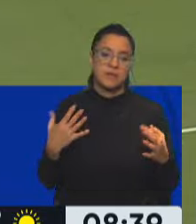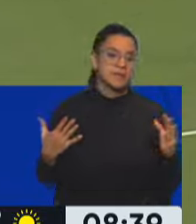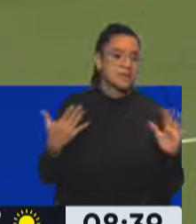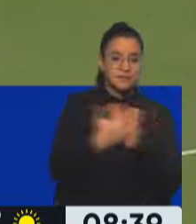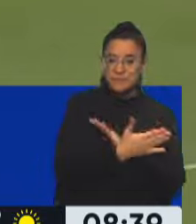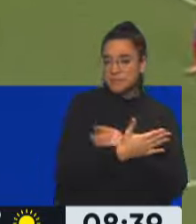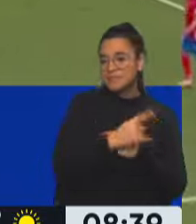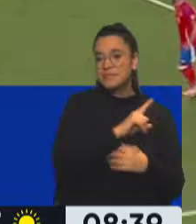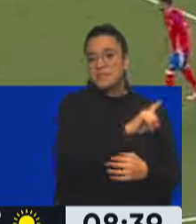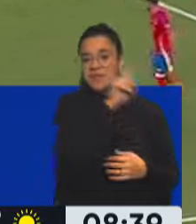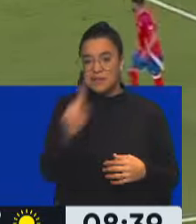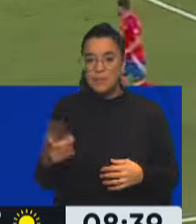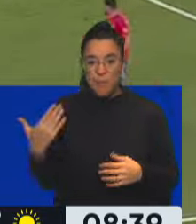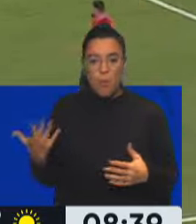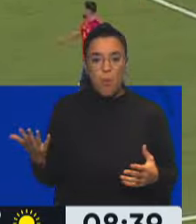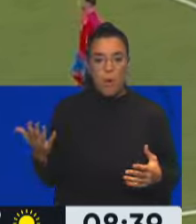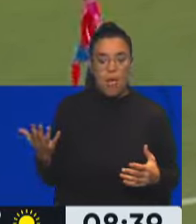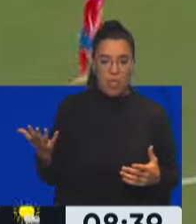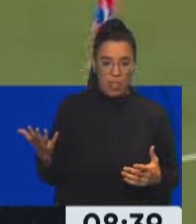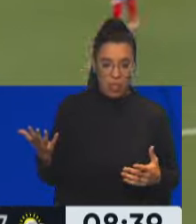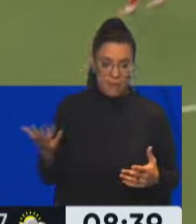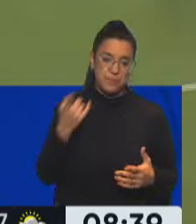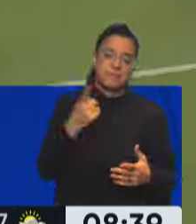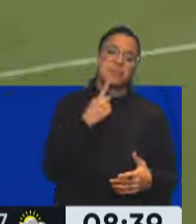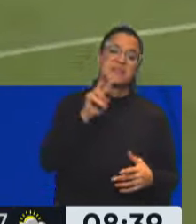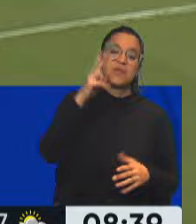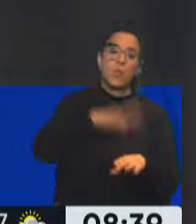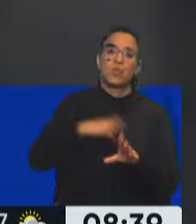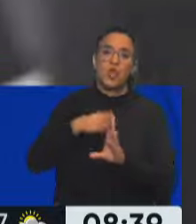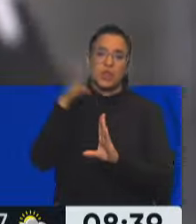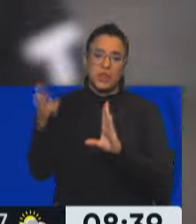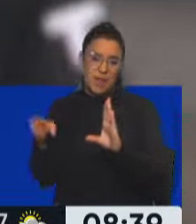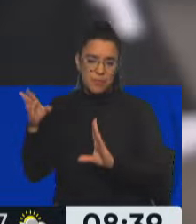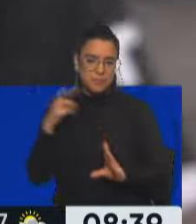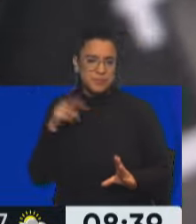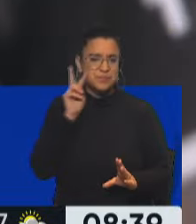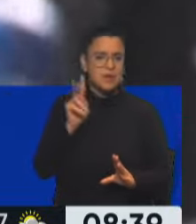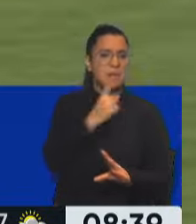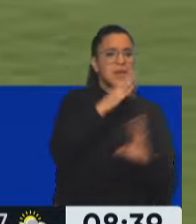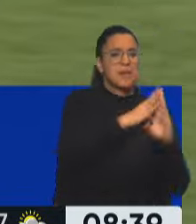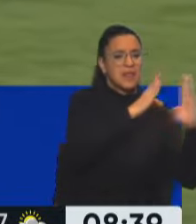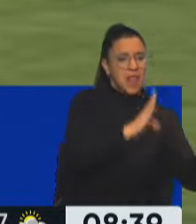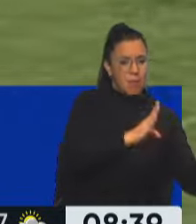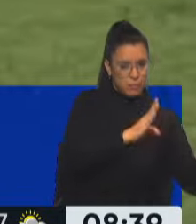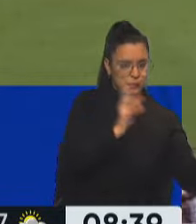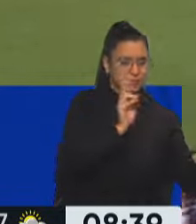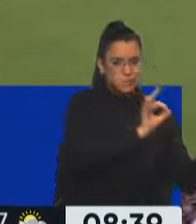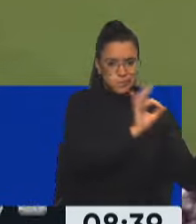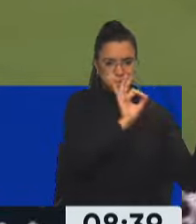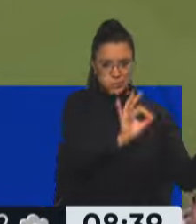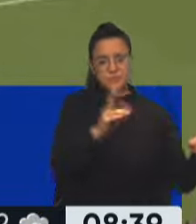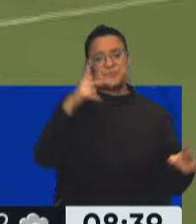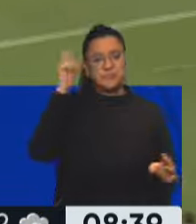y entra alguien que pueda hacerlo de esa manera. Llegaron en el segundo tiempo, más allá de que estás viendo lo del primero y parte del segundo. Chile